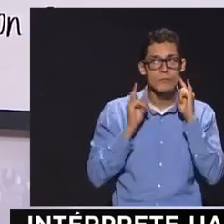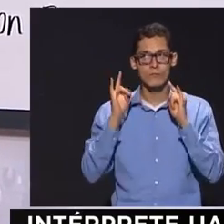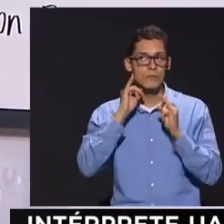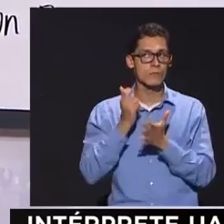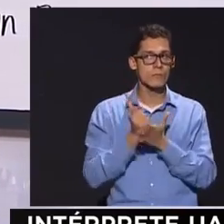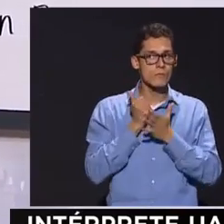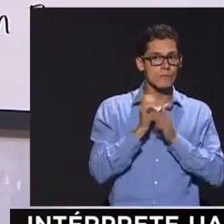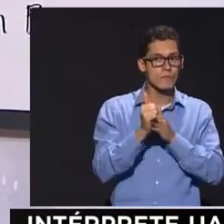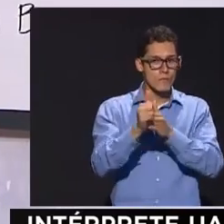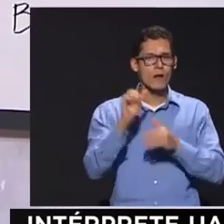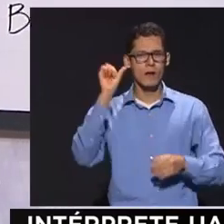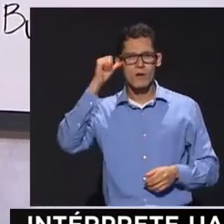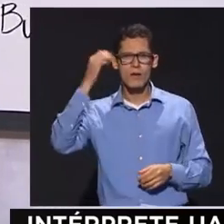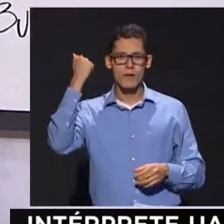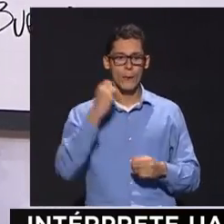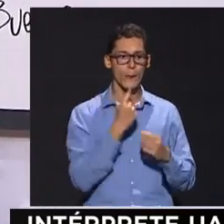ahorita con mauro